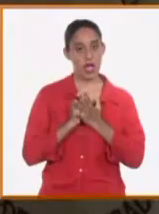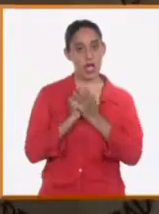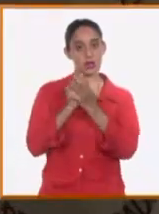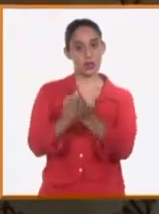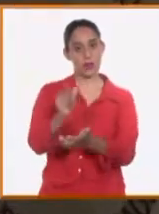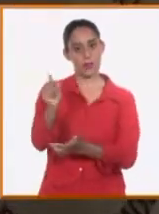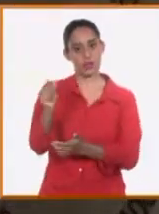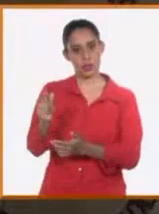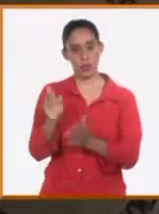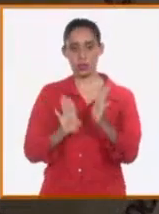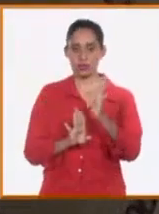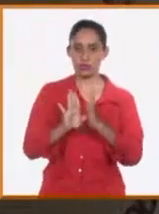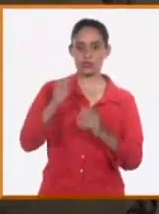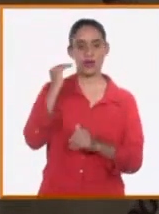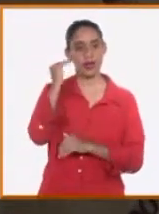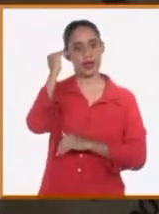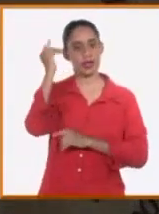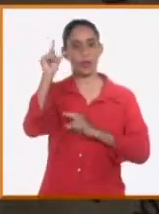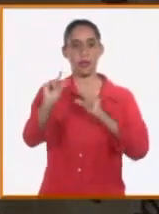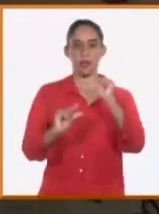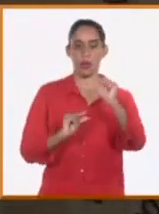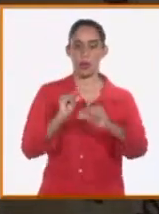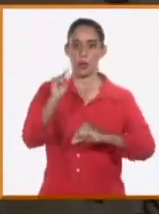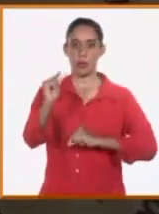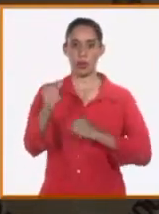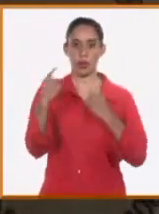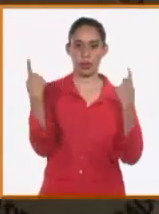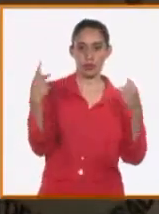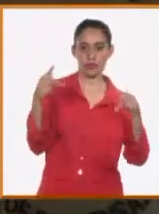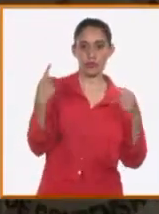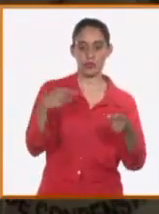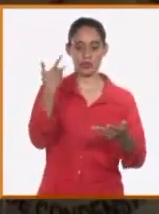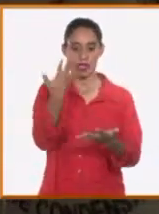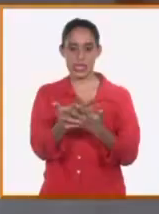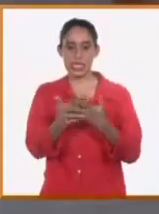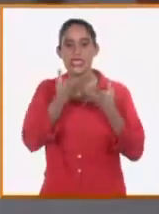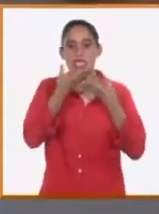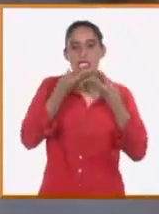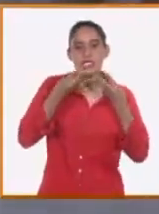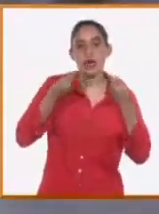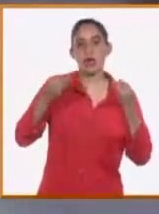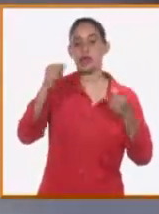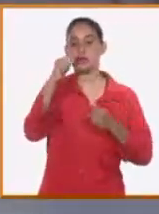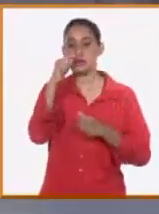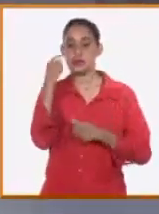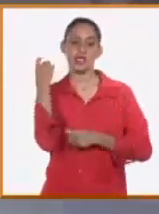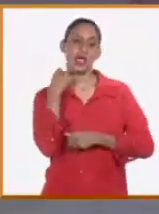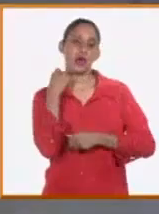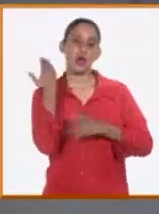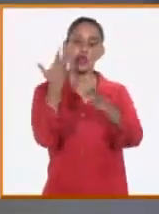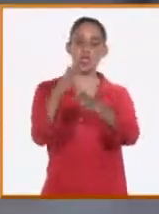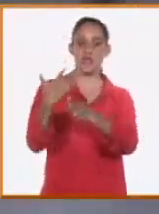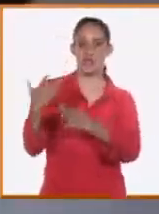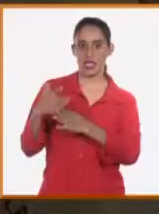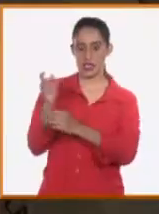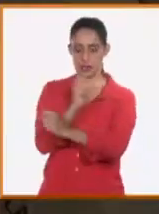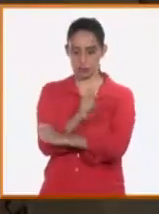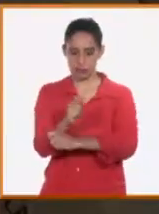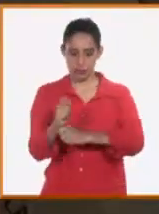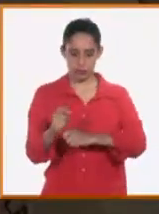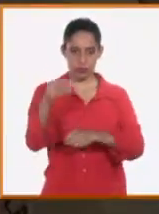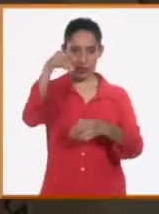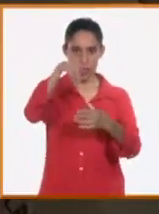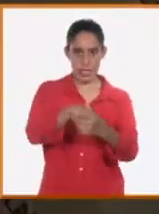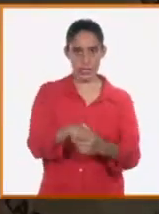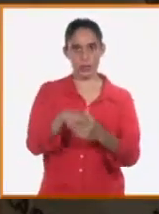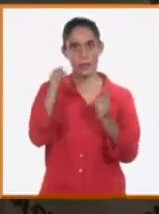se vayan desarrollándose. Rodeada de aromas y sabores, esta empresa ha sido la casa donde se han formado varias generaciones de maestros roneros, manteniendo